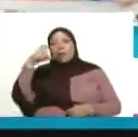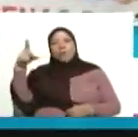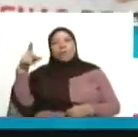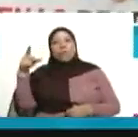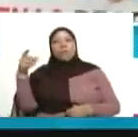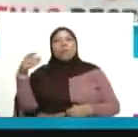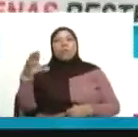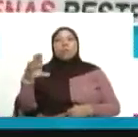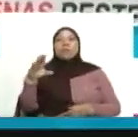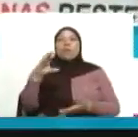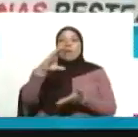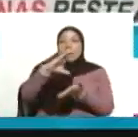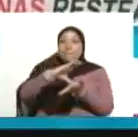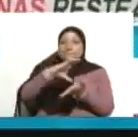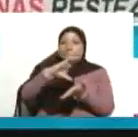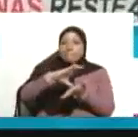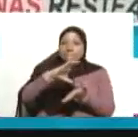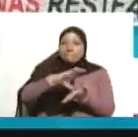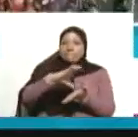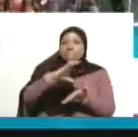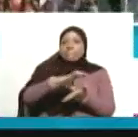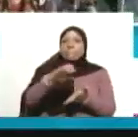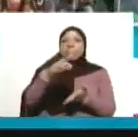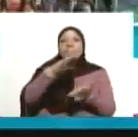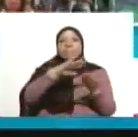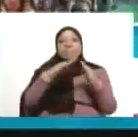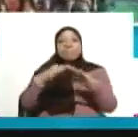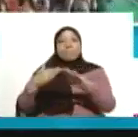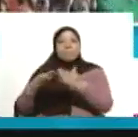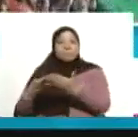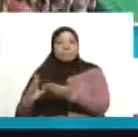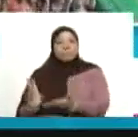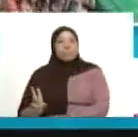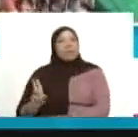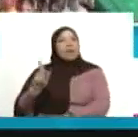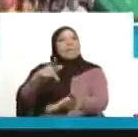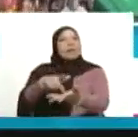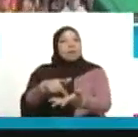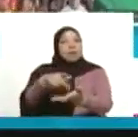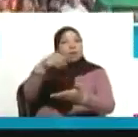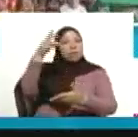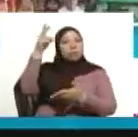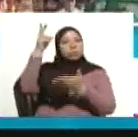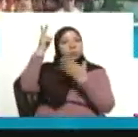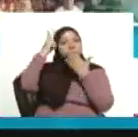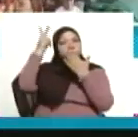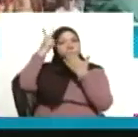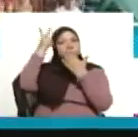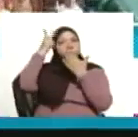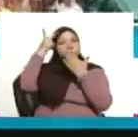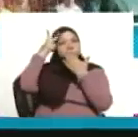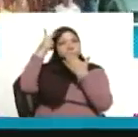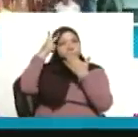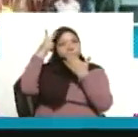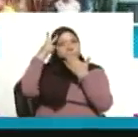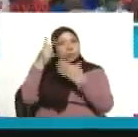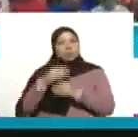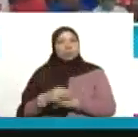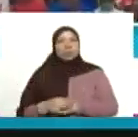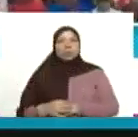formamos parte de la invisibilización, estamos participando. Estamos aquí conversando.